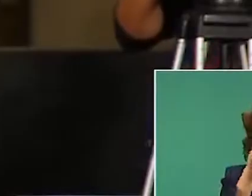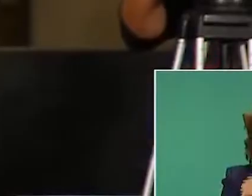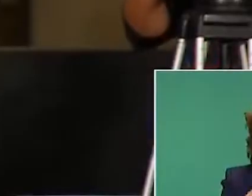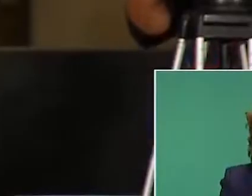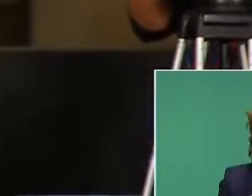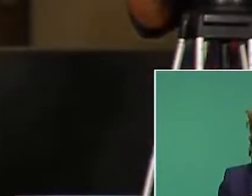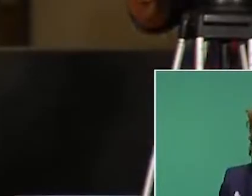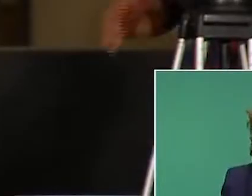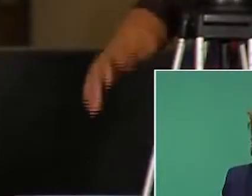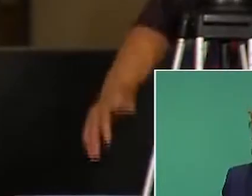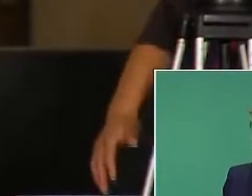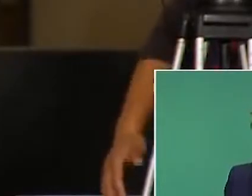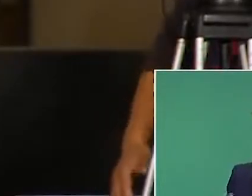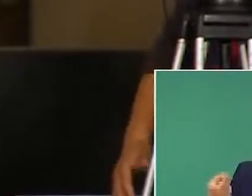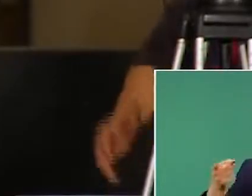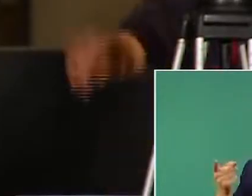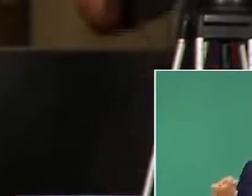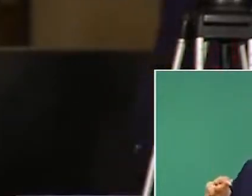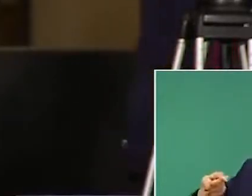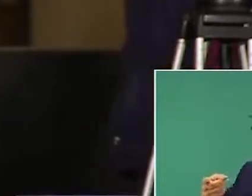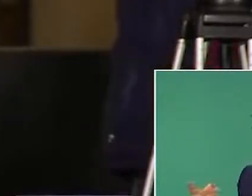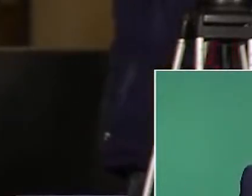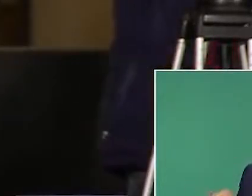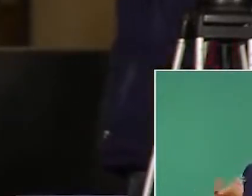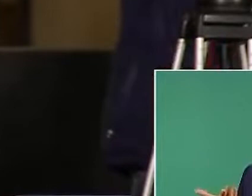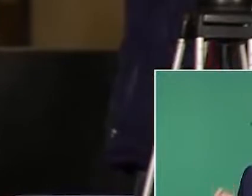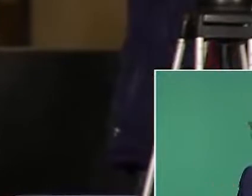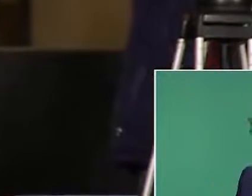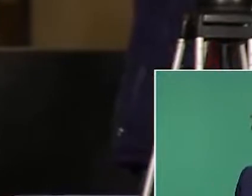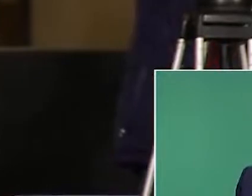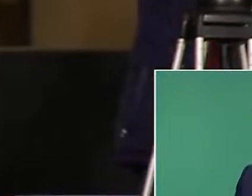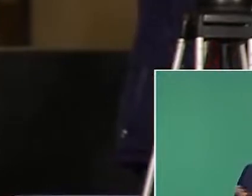extorsionado, de haberle dicho copelas o cuello.